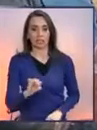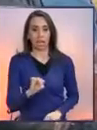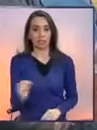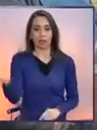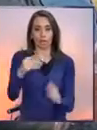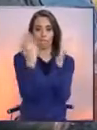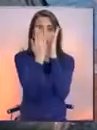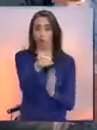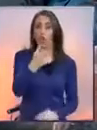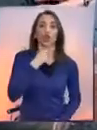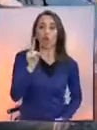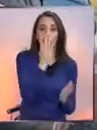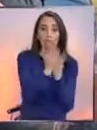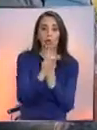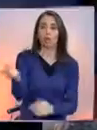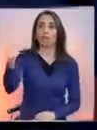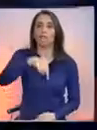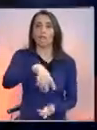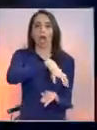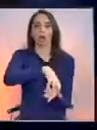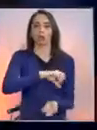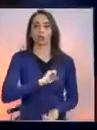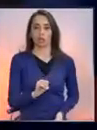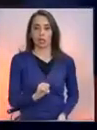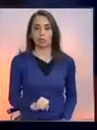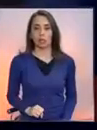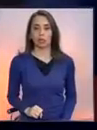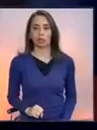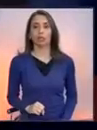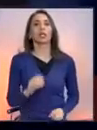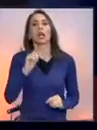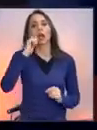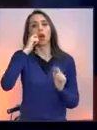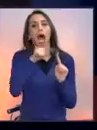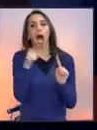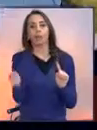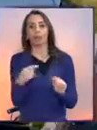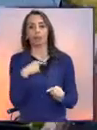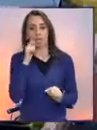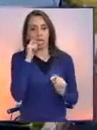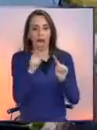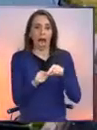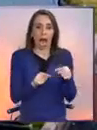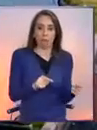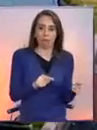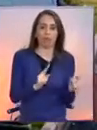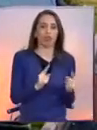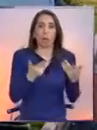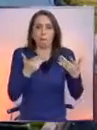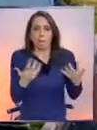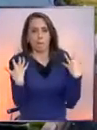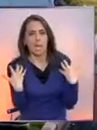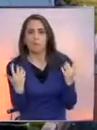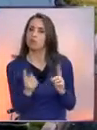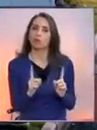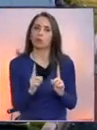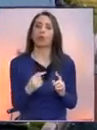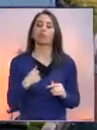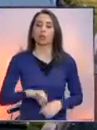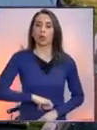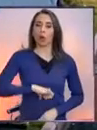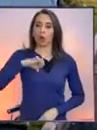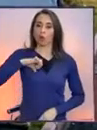estudiar. Y el que no quiera estudiar, que no venga a la comuna de Santiago. El peso del apellido. Mi apellido para mí no es un peso, es un motivo de mucho